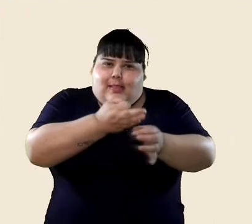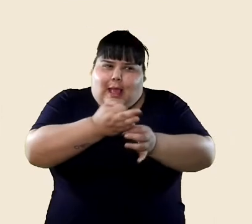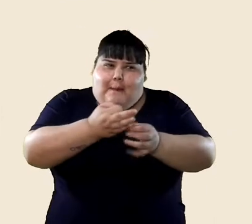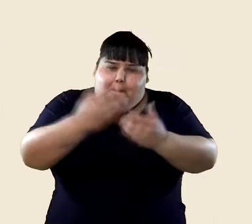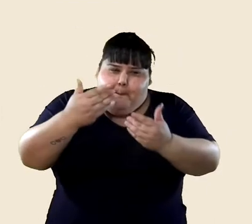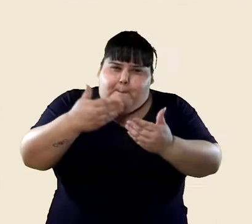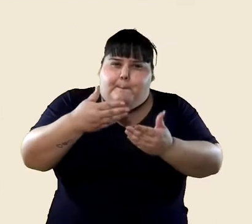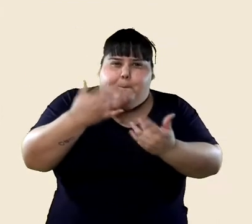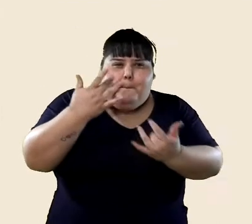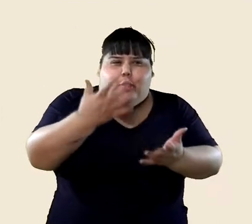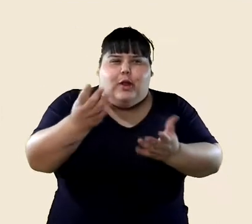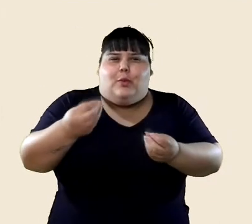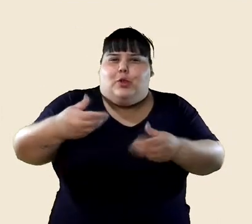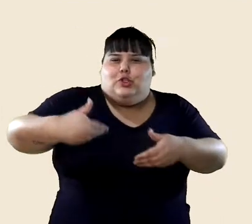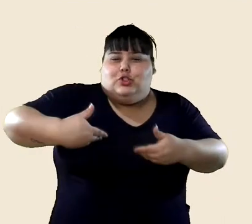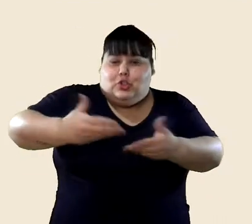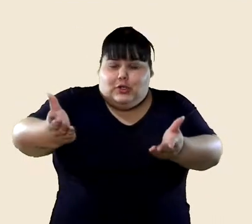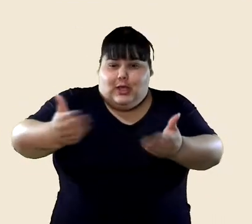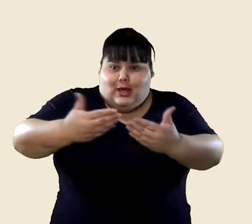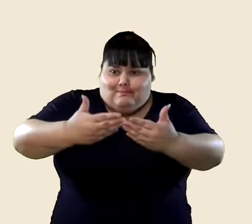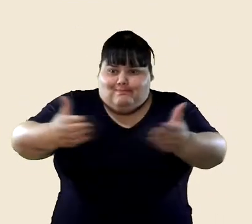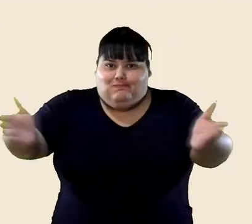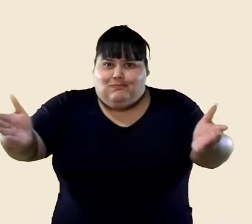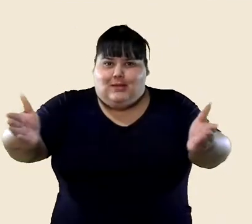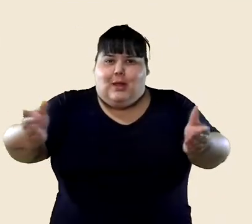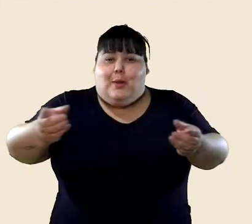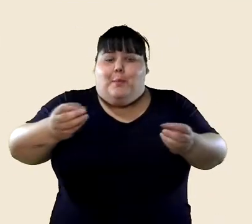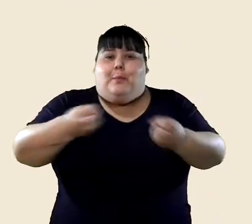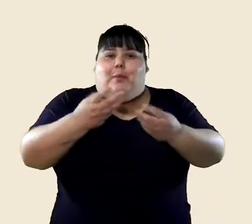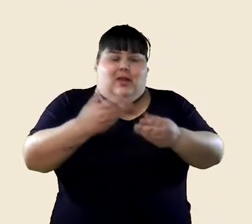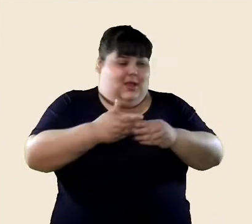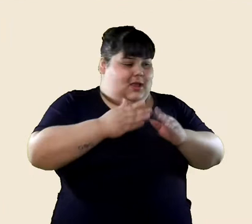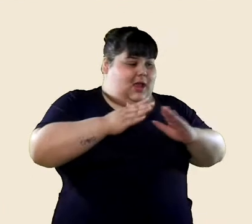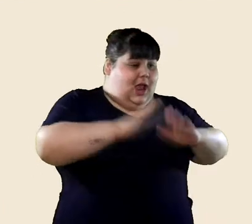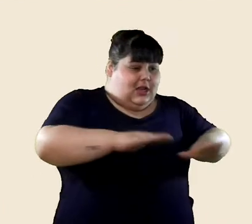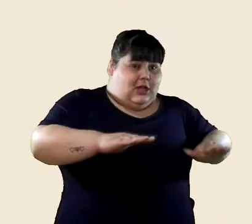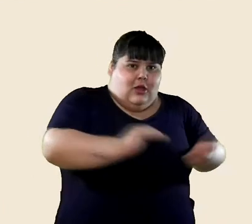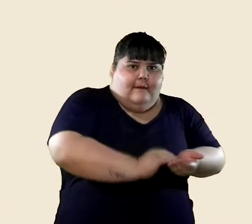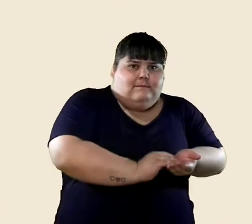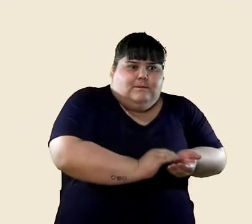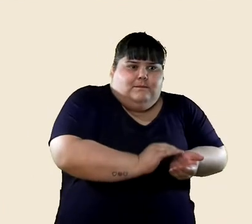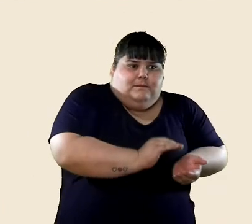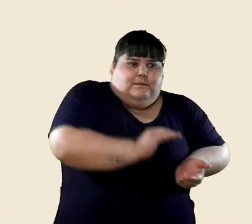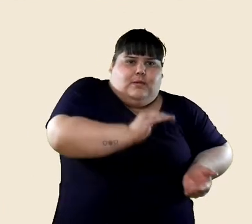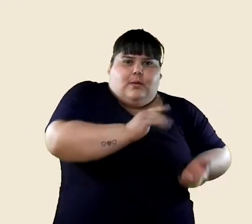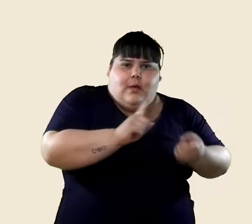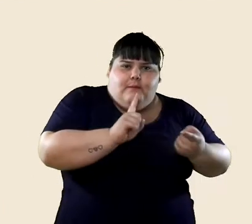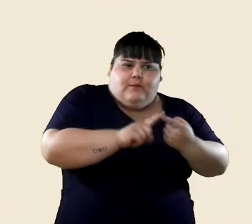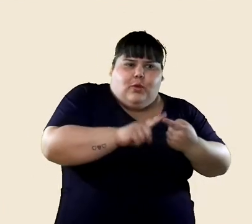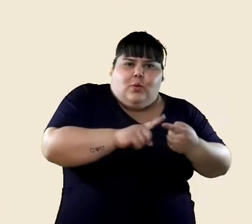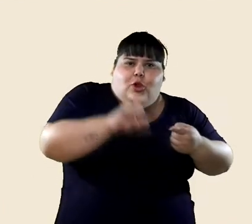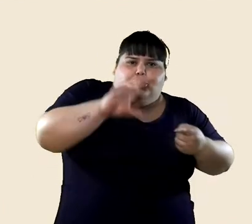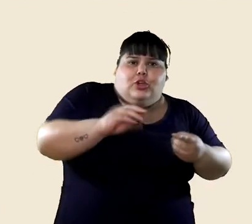con la sociedad ampliada, digamos, porque hay niños que han tenido toda su socialización más que nada en el núcleo